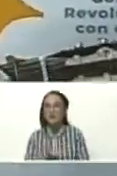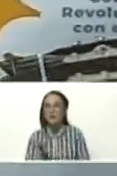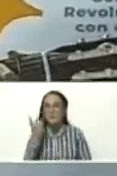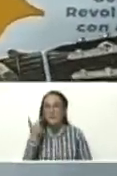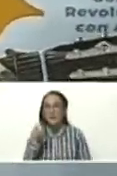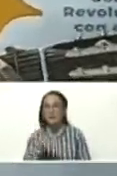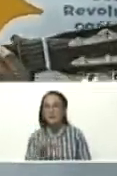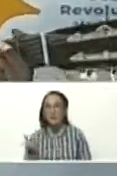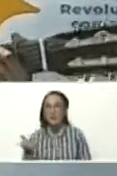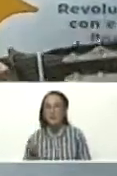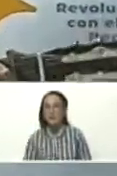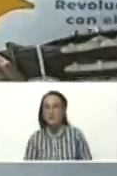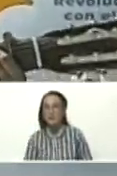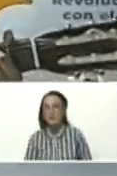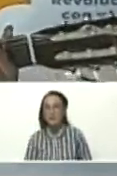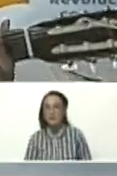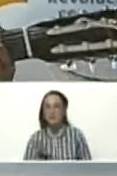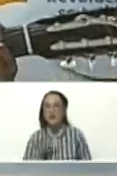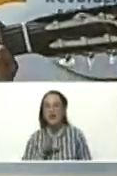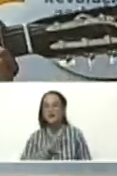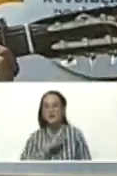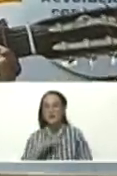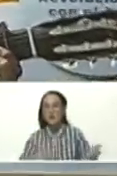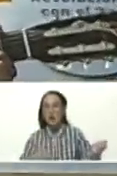se llama Blanquísima Gaviota de Ali Primera.